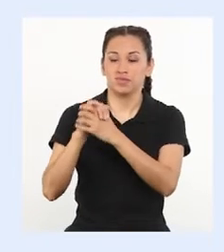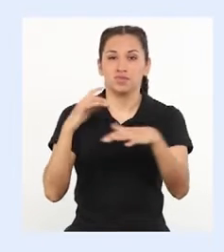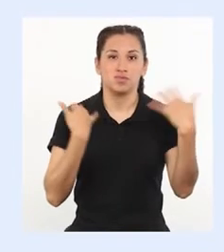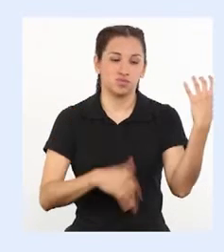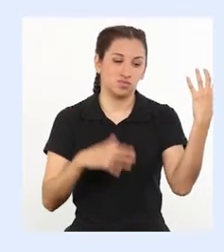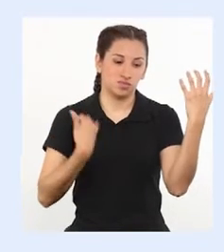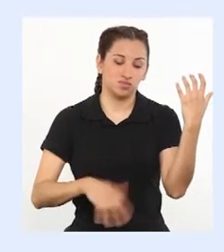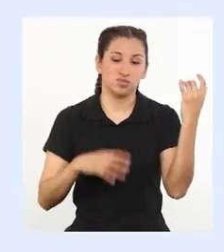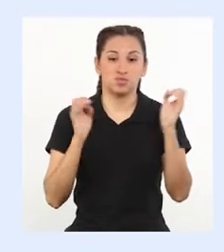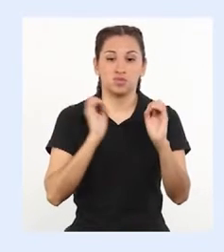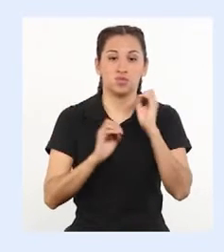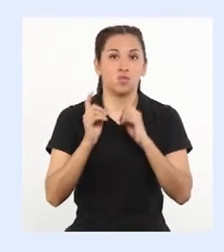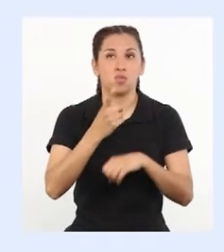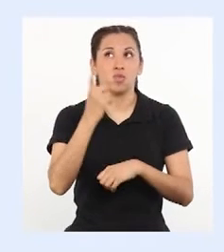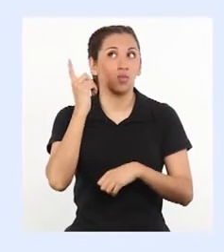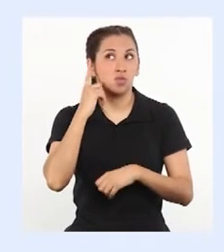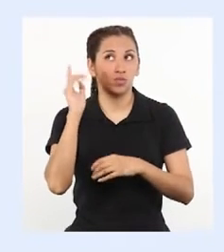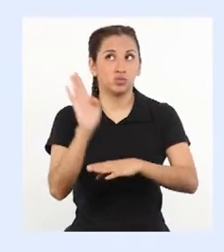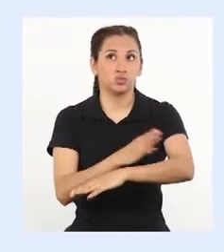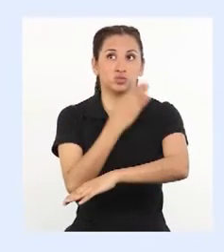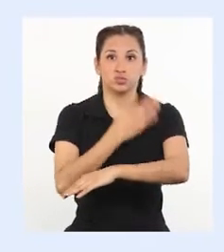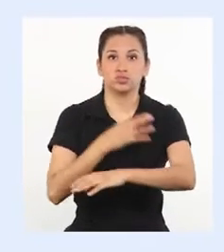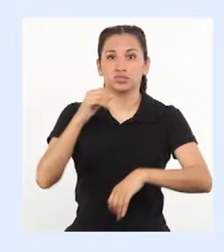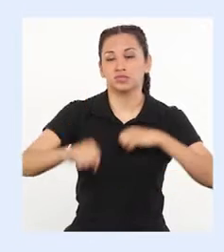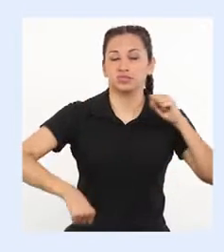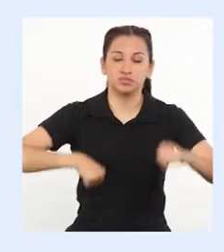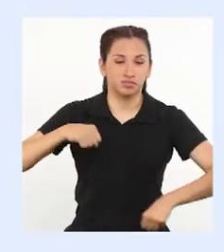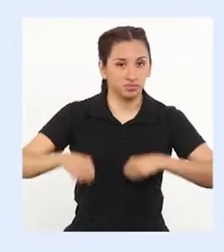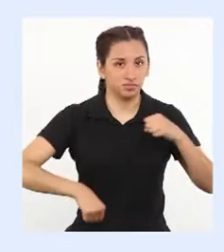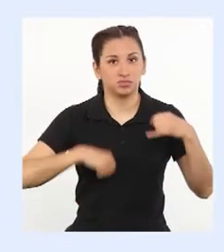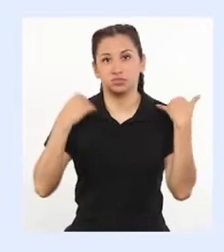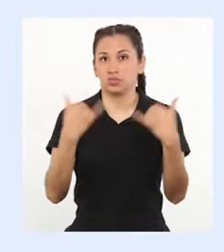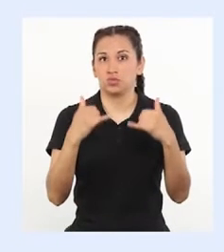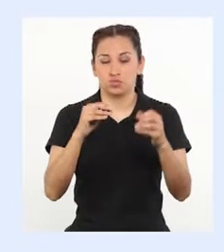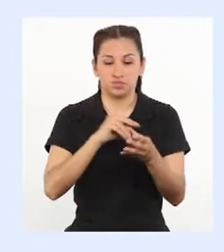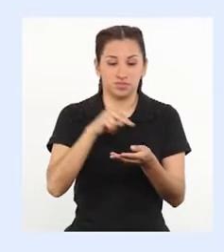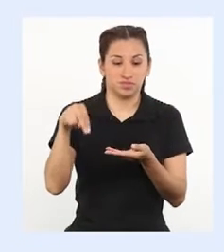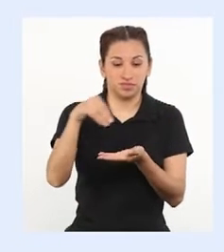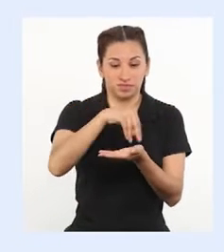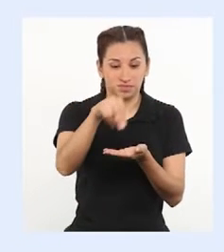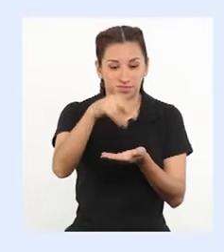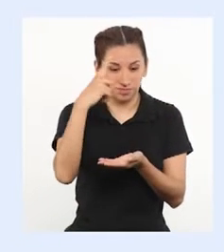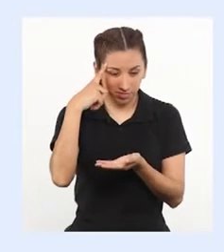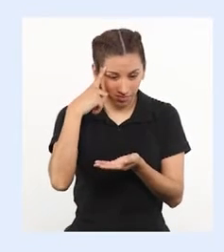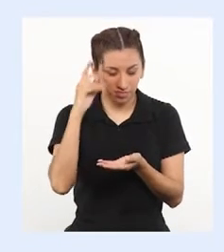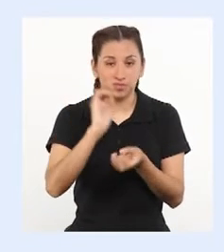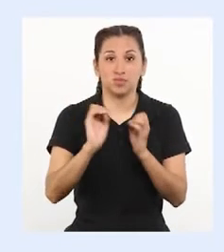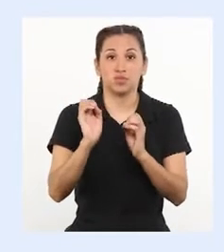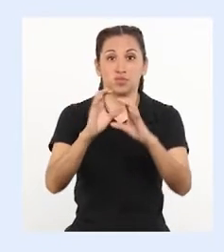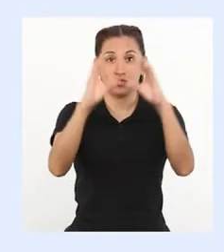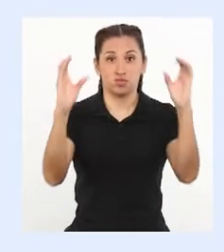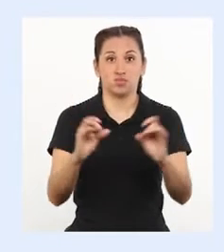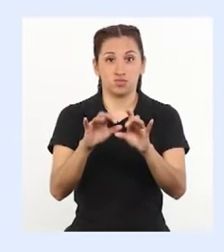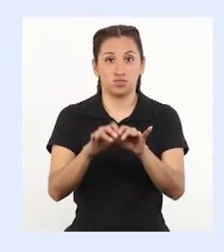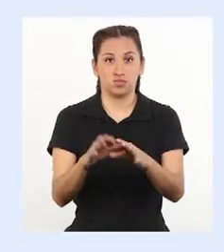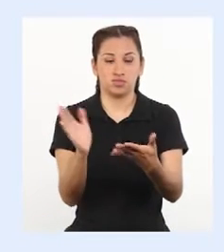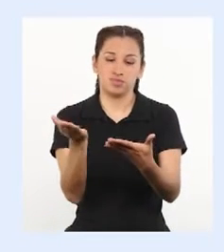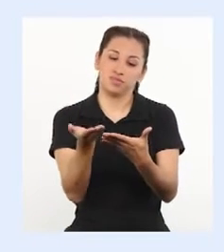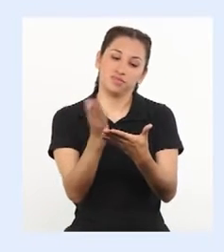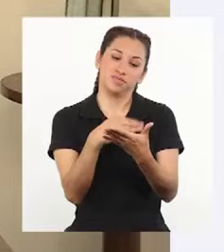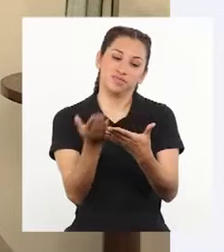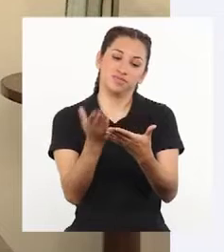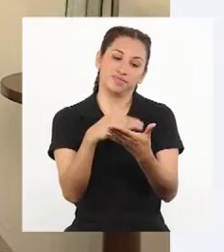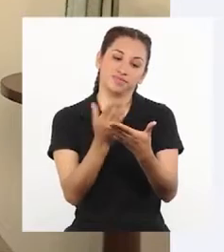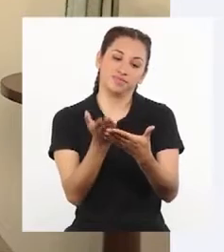escuchar música o tocar un instrumento musical, manejar bicicleta, juegos de mesa o de computadora, leer un